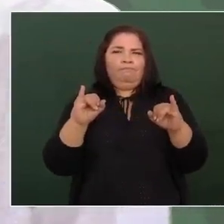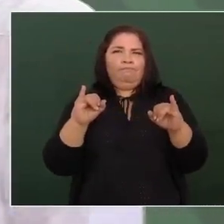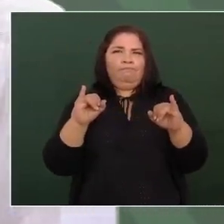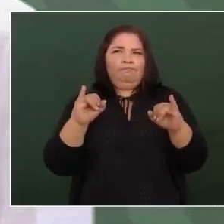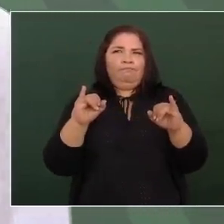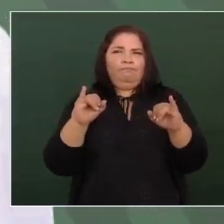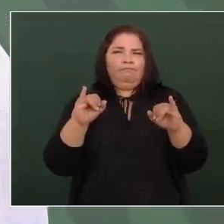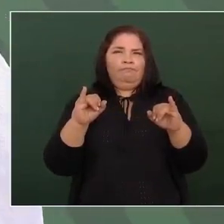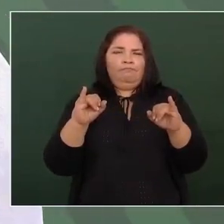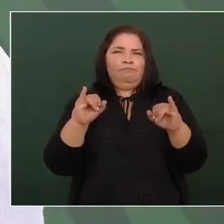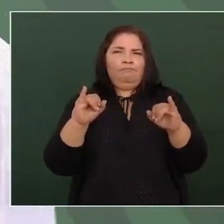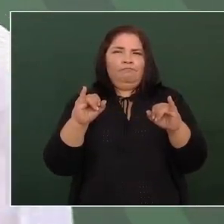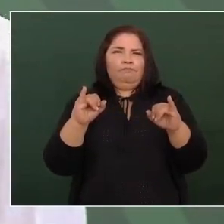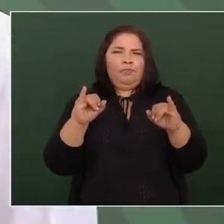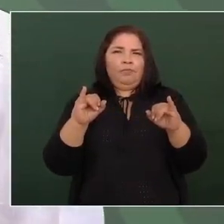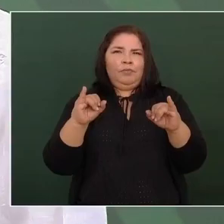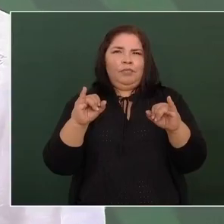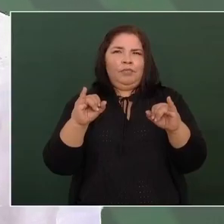estaba